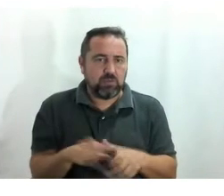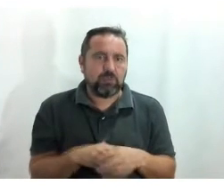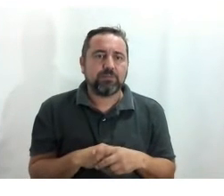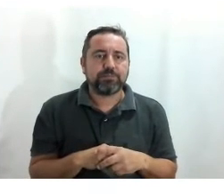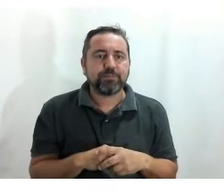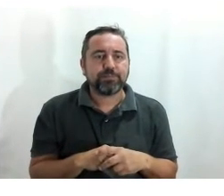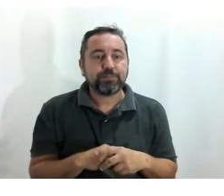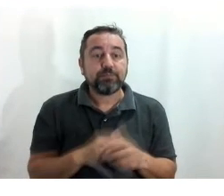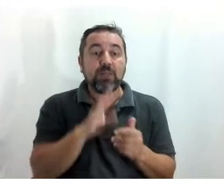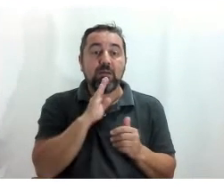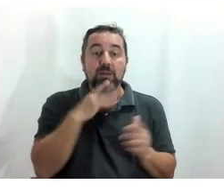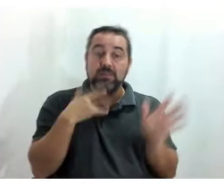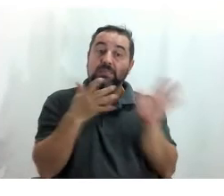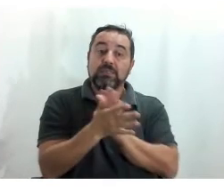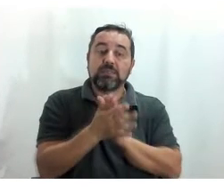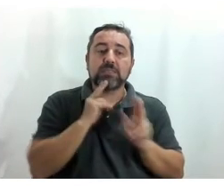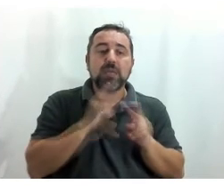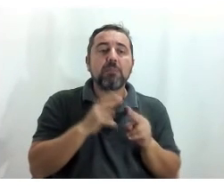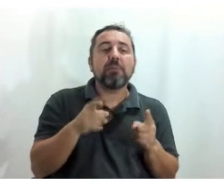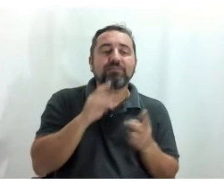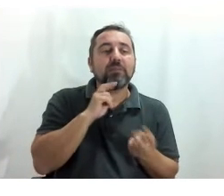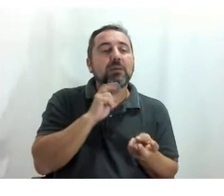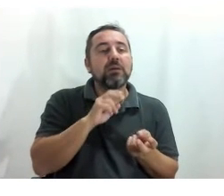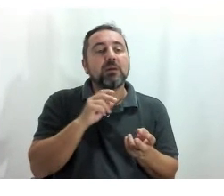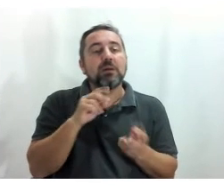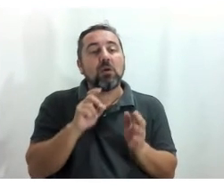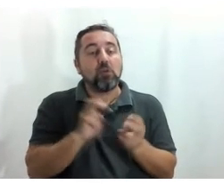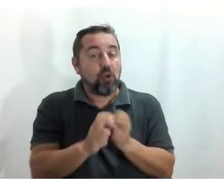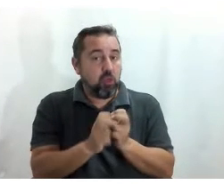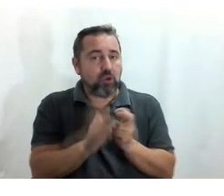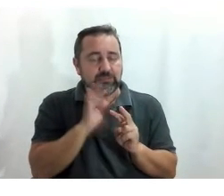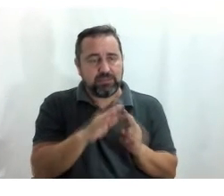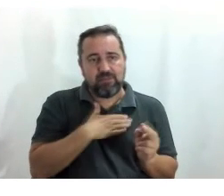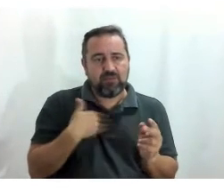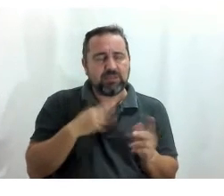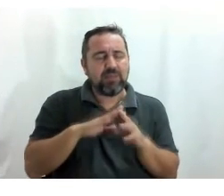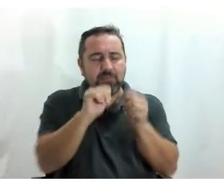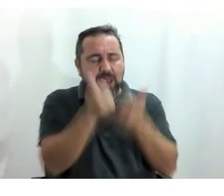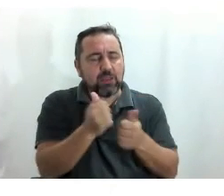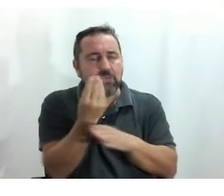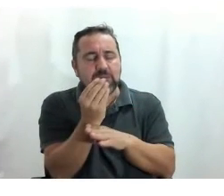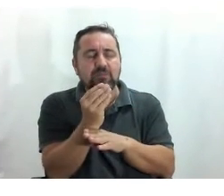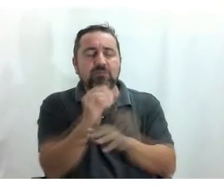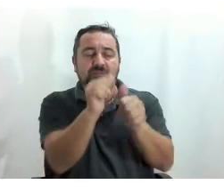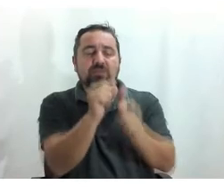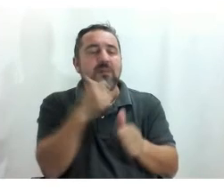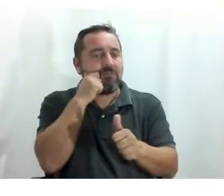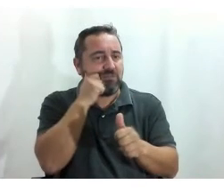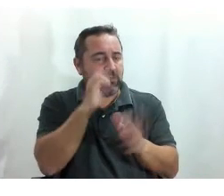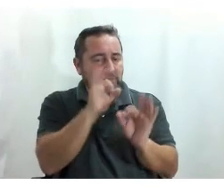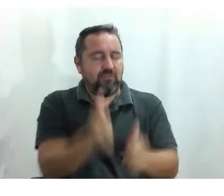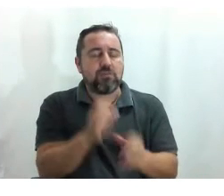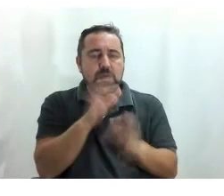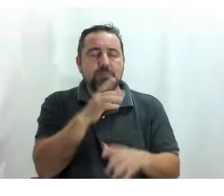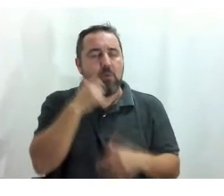Como os decía, los roedores son mamíferos y por tanto tienen una anatomía y una fisiología mucho más parecida a la de los seres humanos